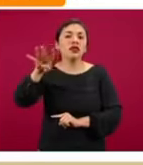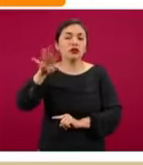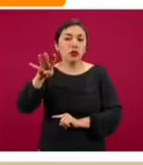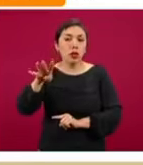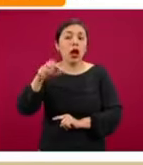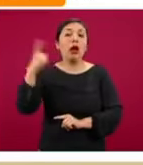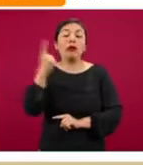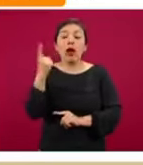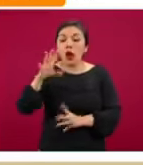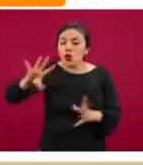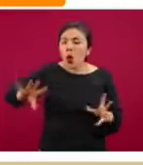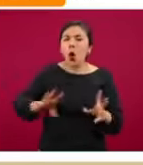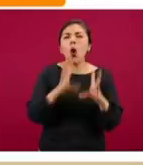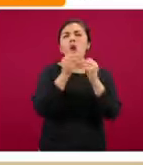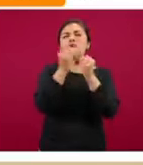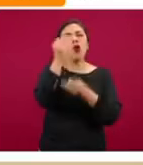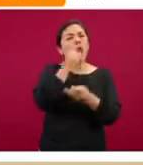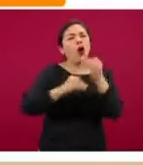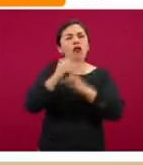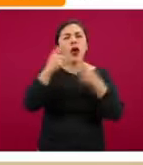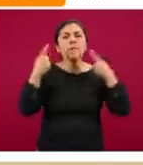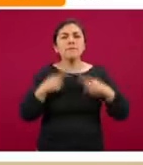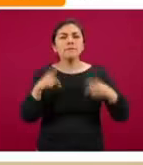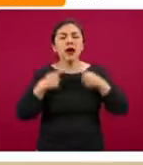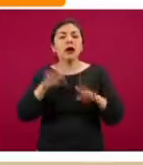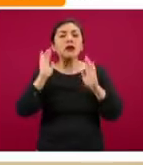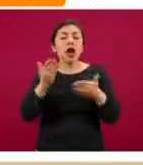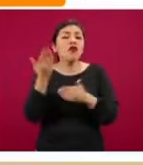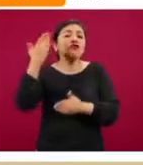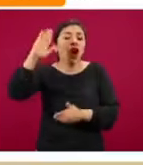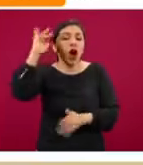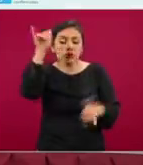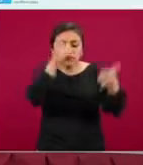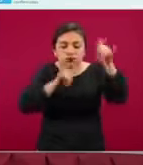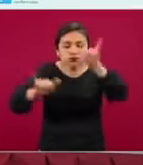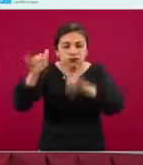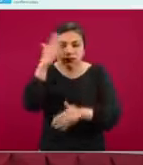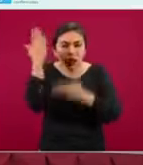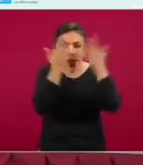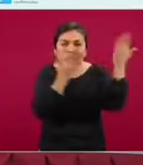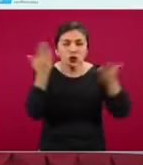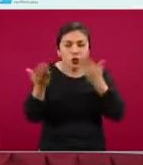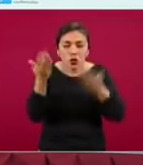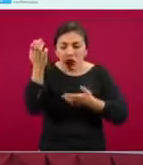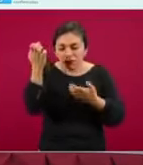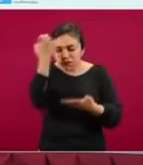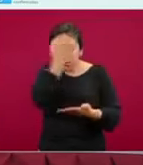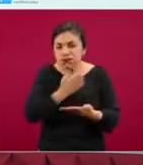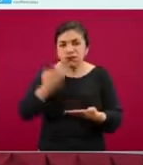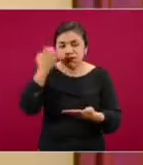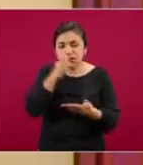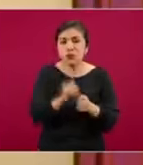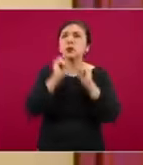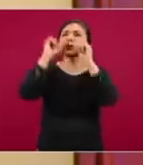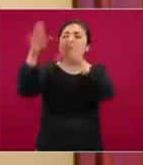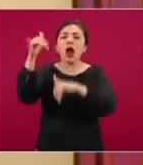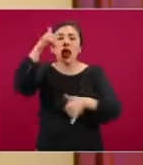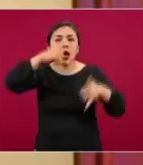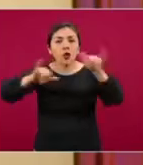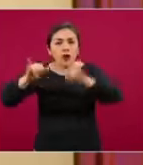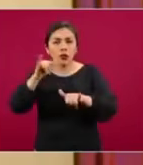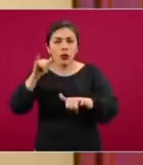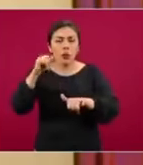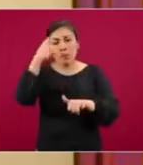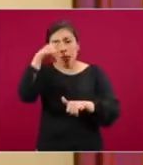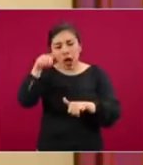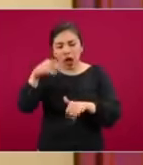de personas que en su momento se les realizó un proceso de laboratorio, es decir, se les tomó una muestra, se envió a un laboratorio